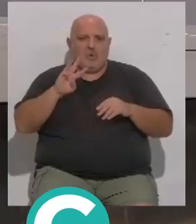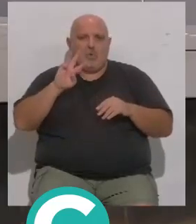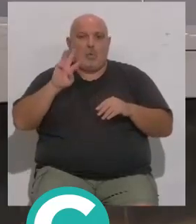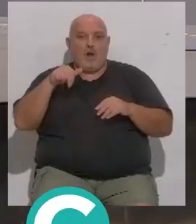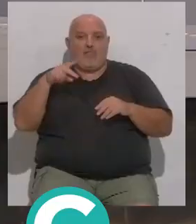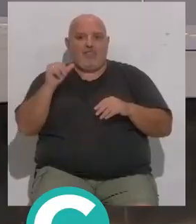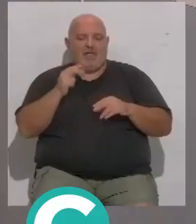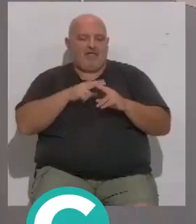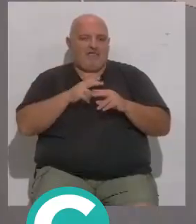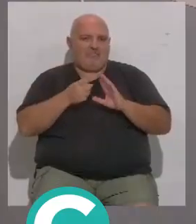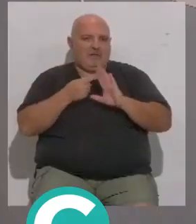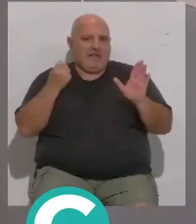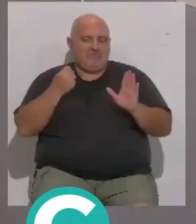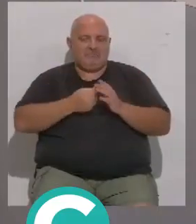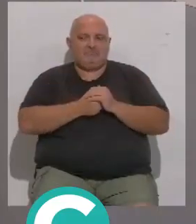que, pero